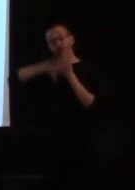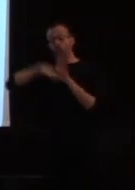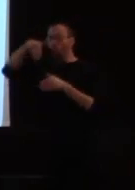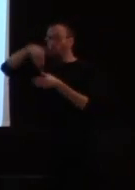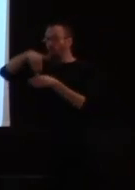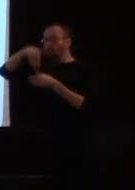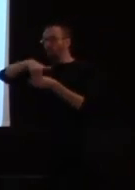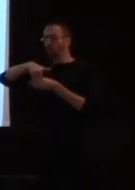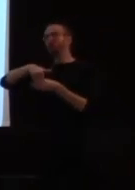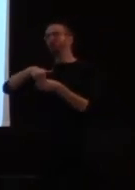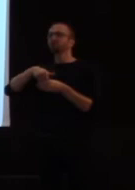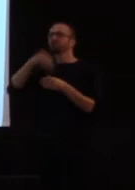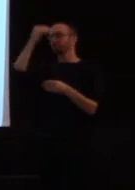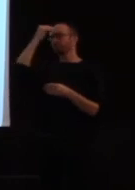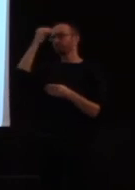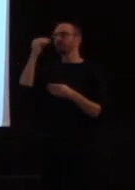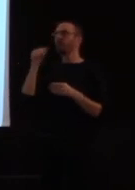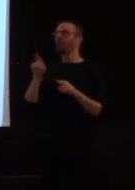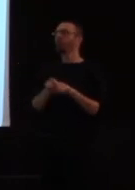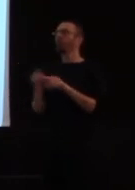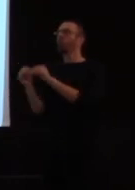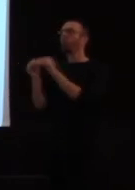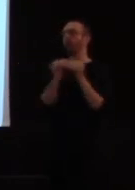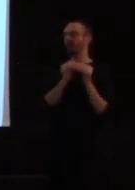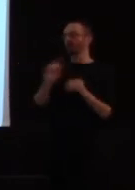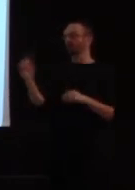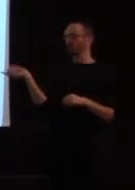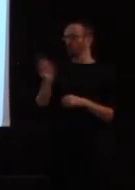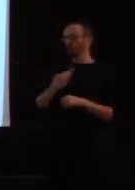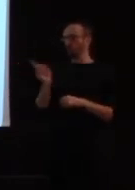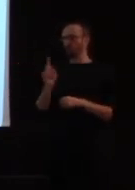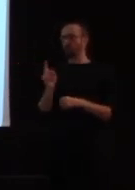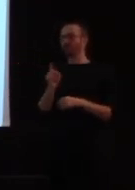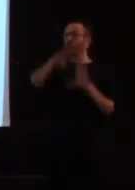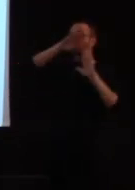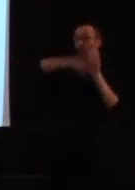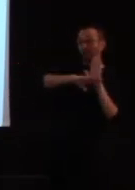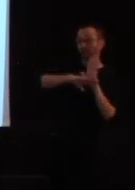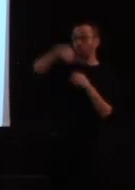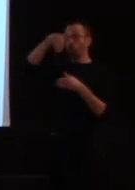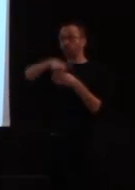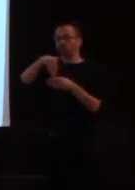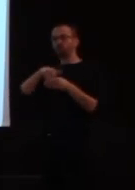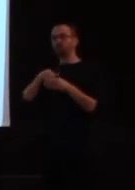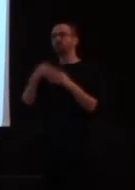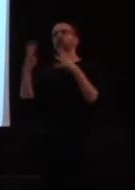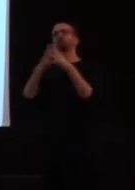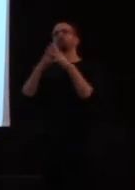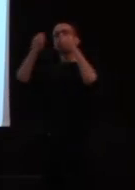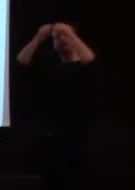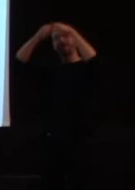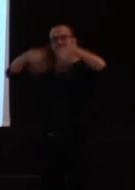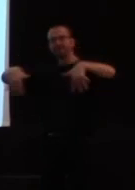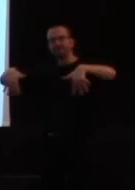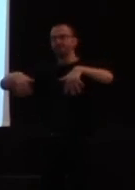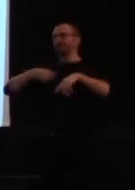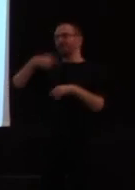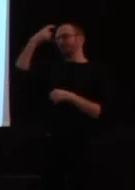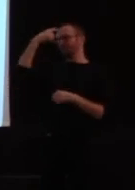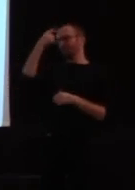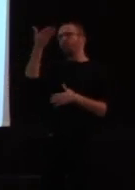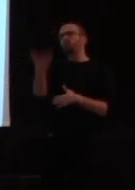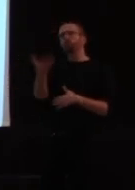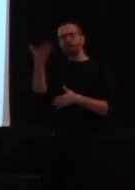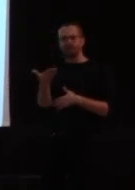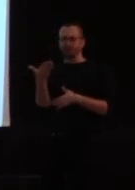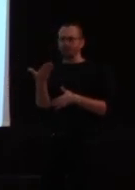contenidos como de una manera estandarizada, sino que la organizan de forma jerárquica, teniendo claro qué es relevante y qué no lo es